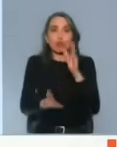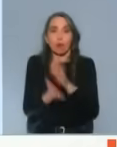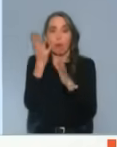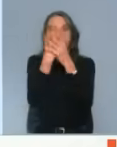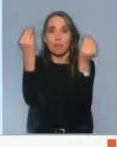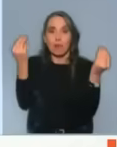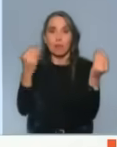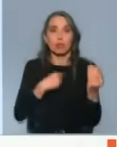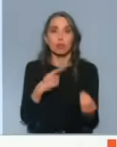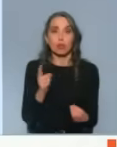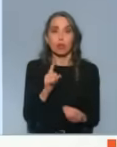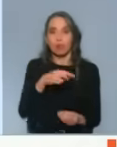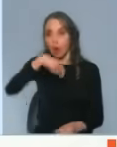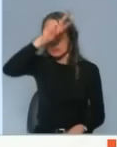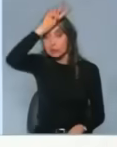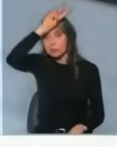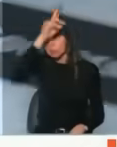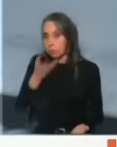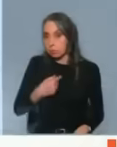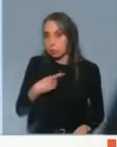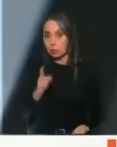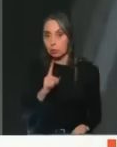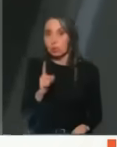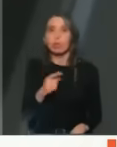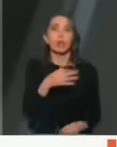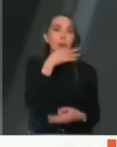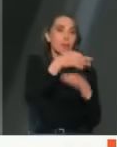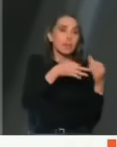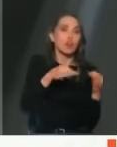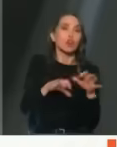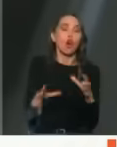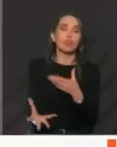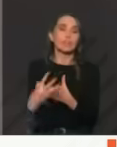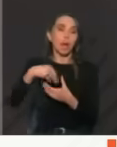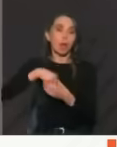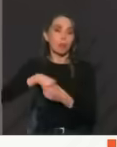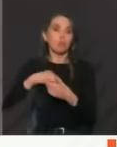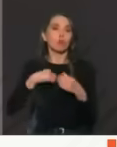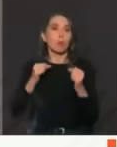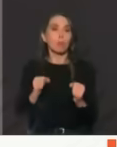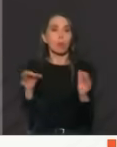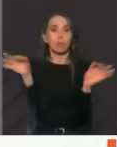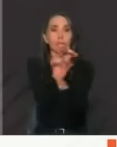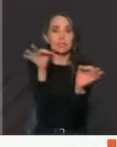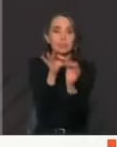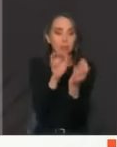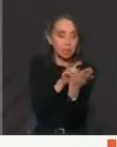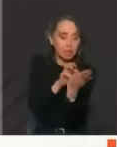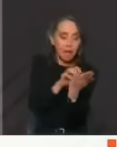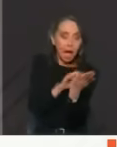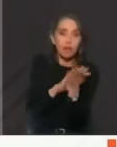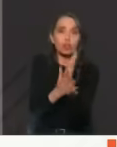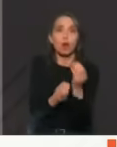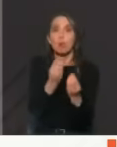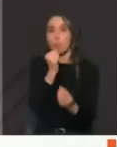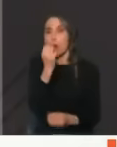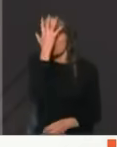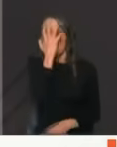hacer estúpida, pero bueno, son cosas internas. Yo podría acá describirte todo lo que pasó,